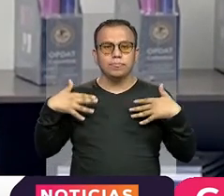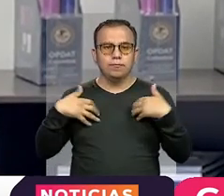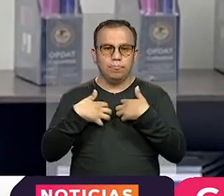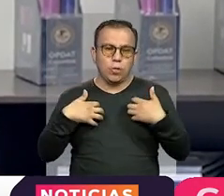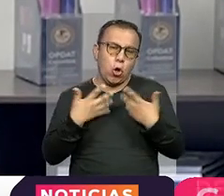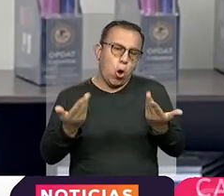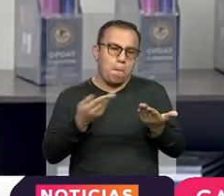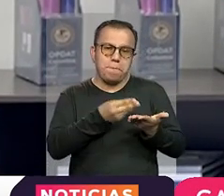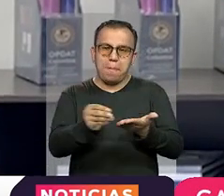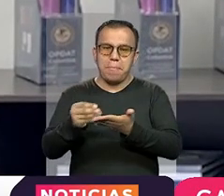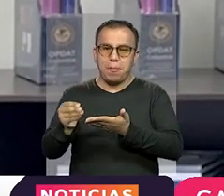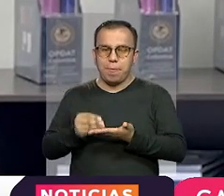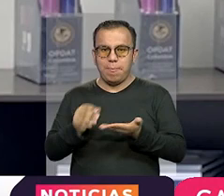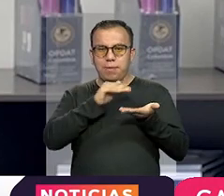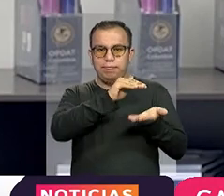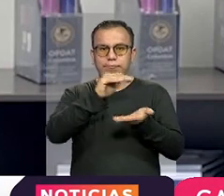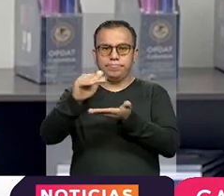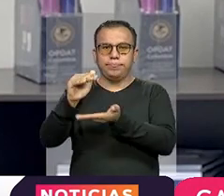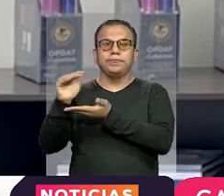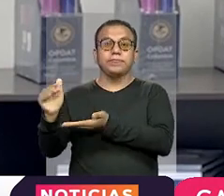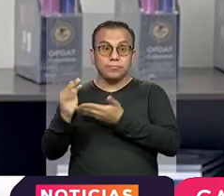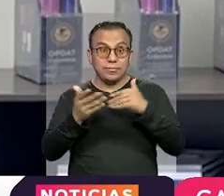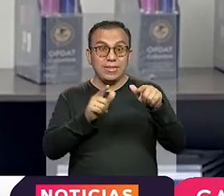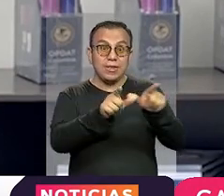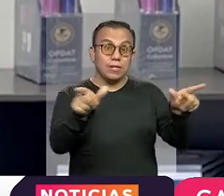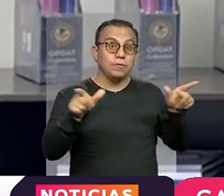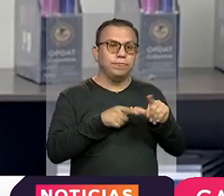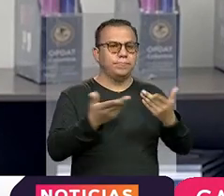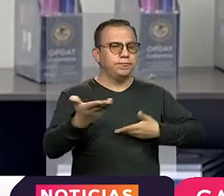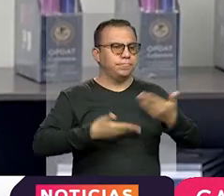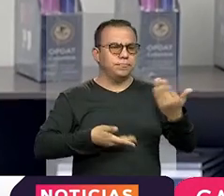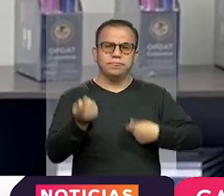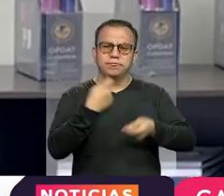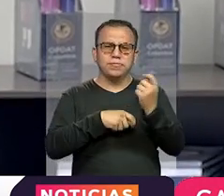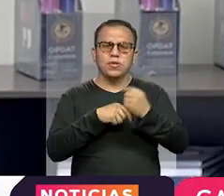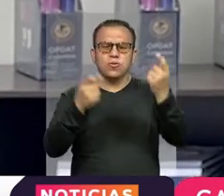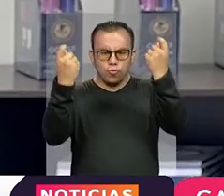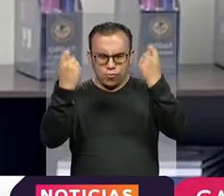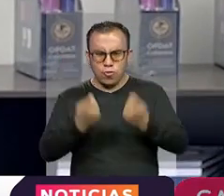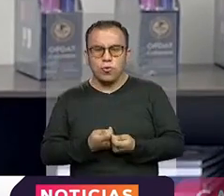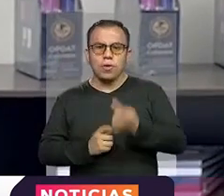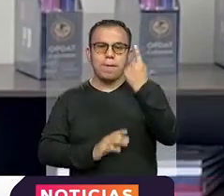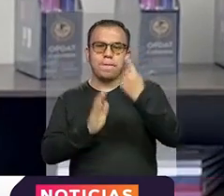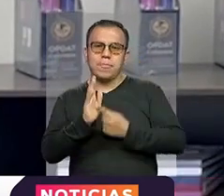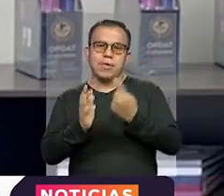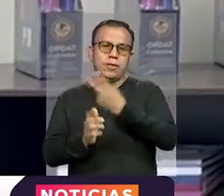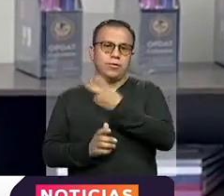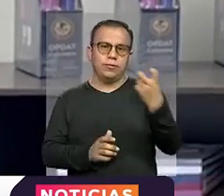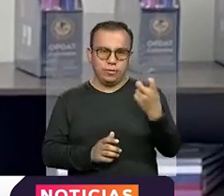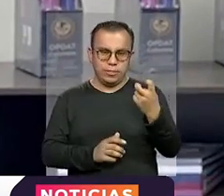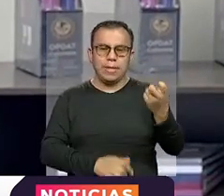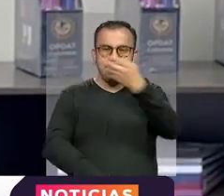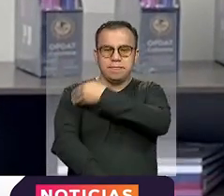en insumos para los almacenes de cadena. Los hurtos ascienden a la suma de 1.220 millones de pesos.